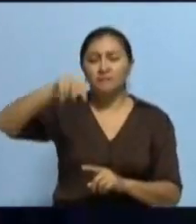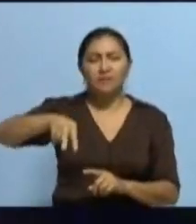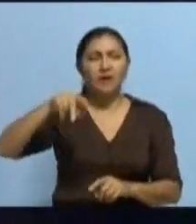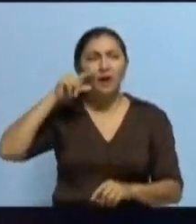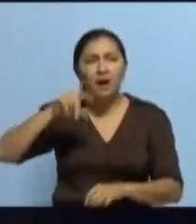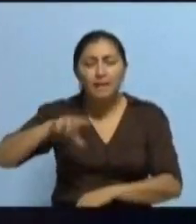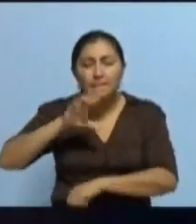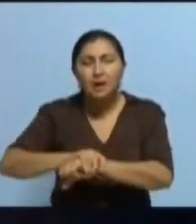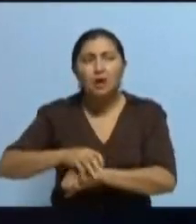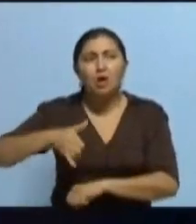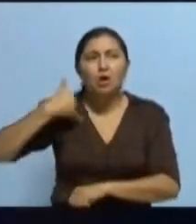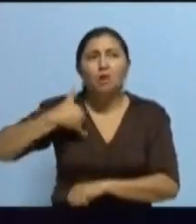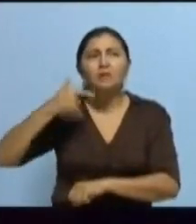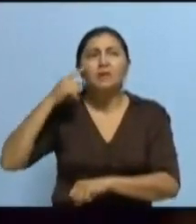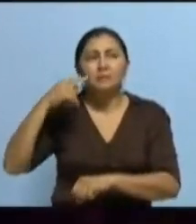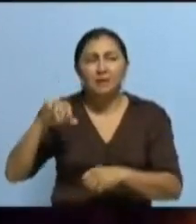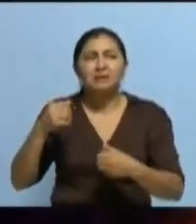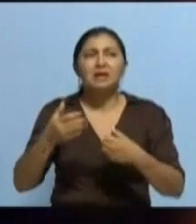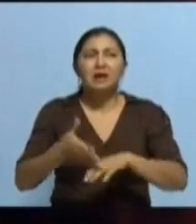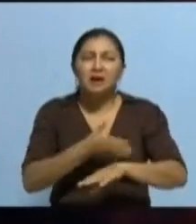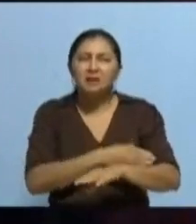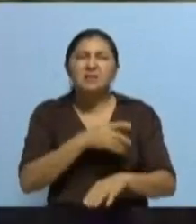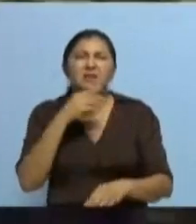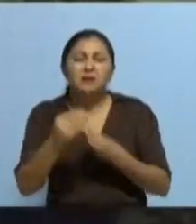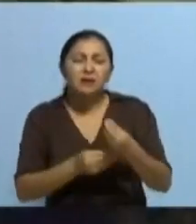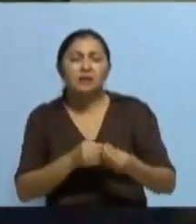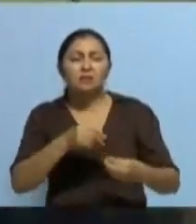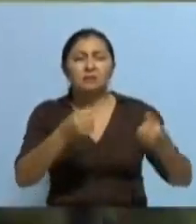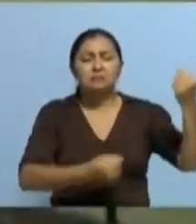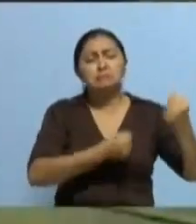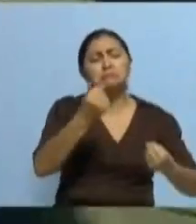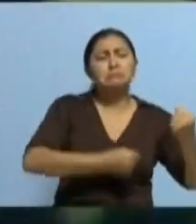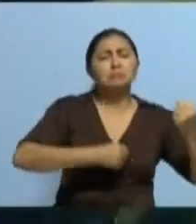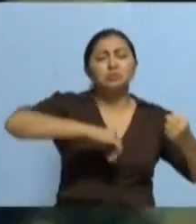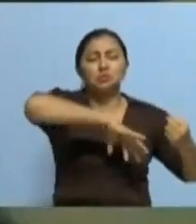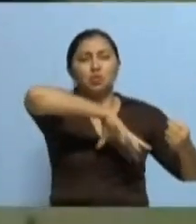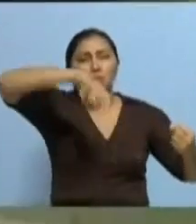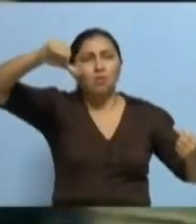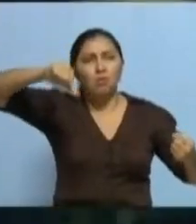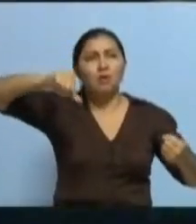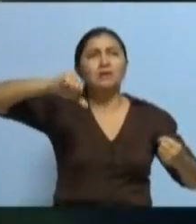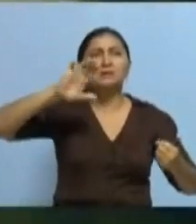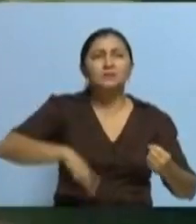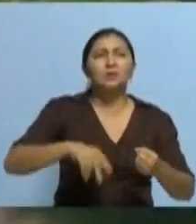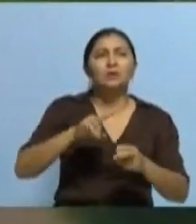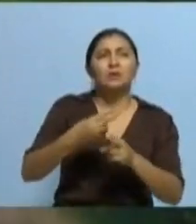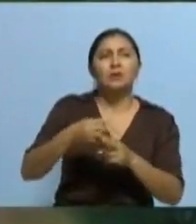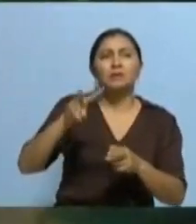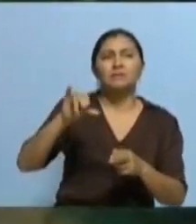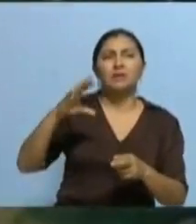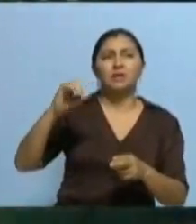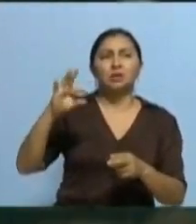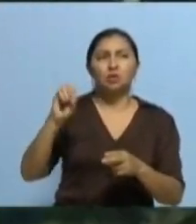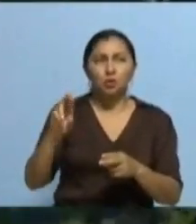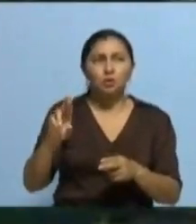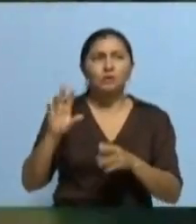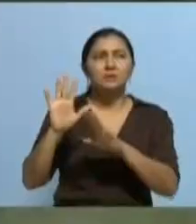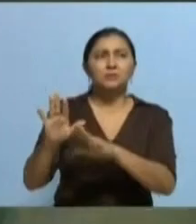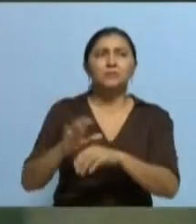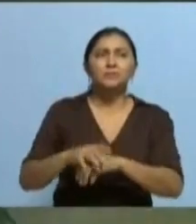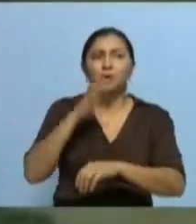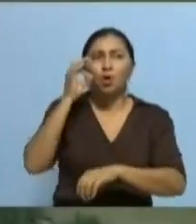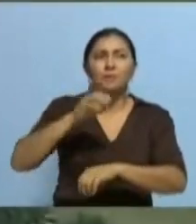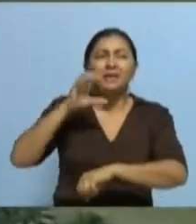haber participado en el hurto de un taxista identificado como Víctor Alfonso Ibáñez Medina junto a otra persona. El